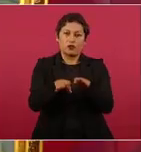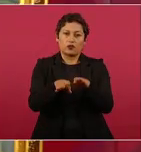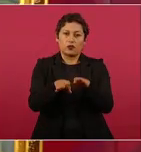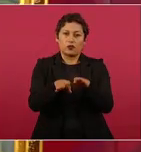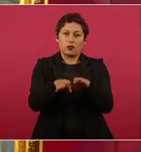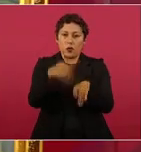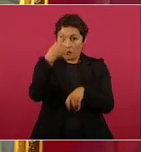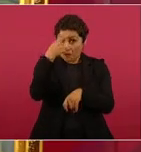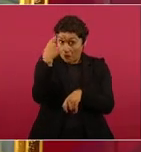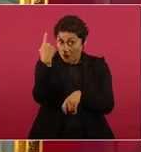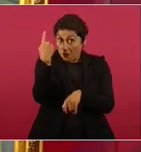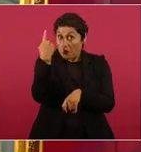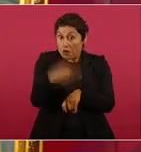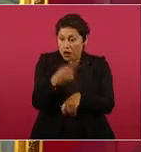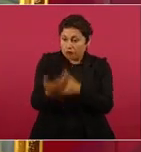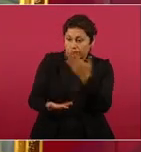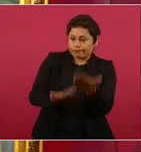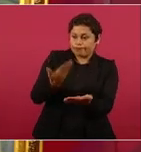servir a los demás.